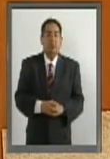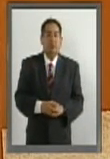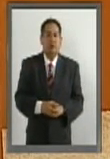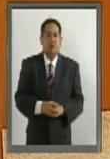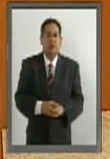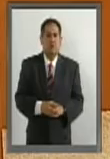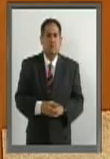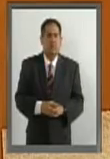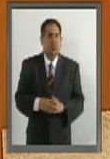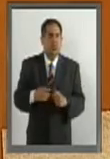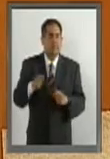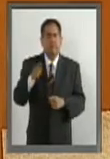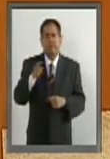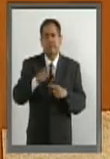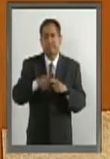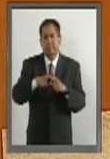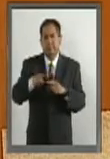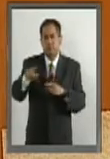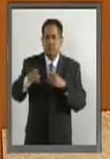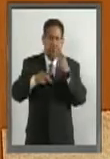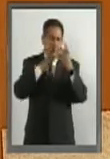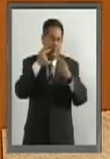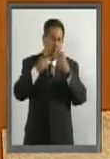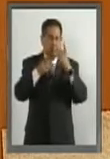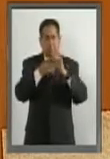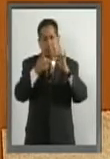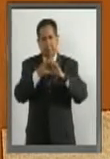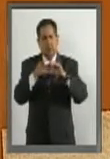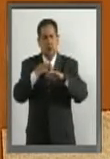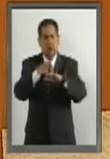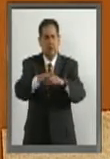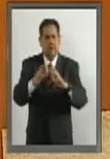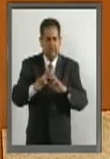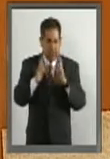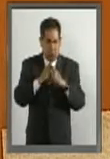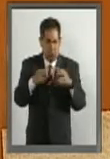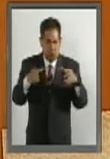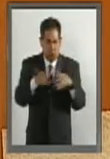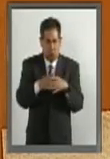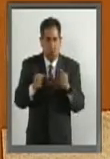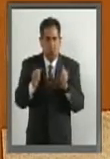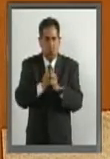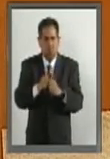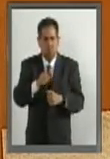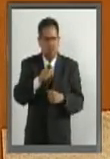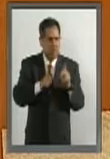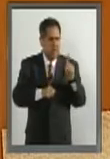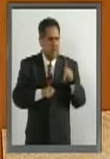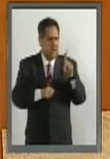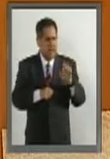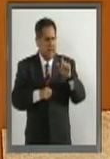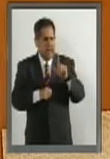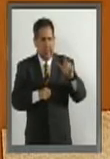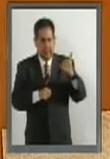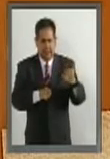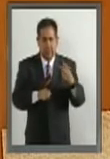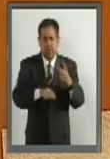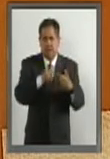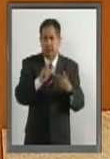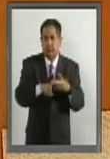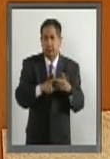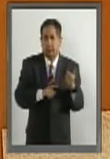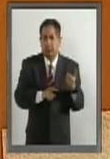Ha habido declaraciones en relación con la reunión que tuvieron con Kelly y